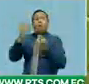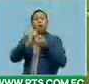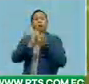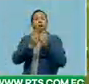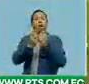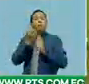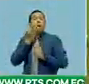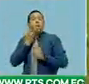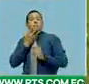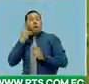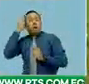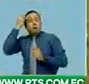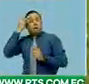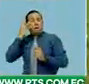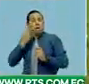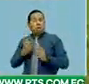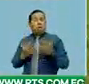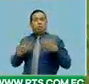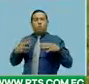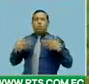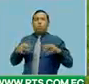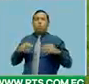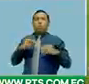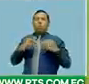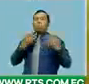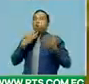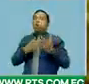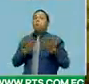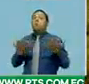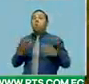puede apreciar este regalo de la naturaleza.